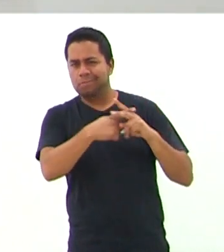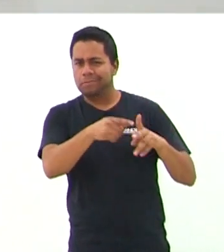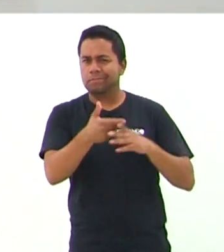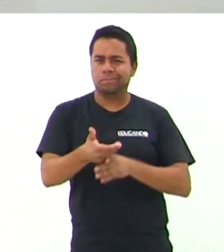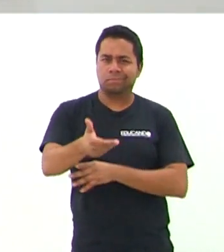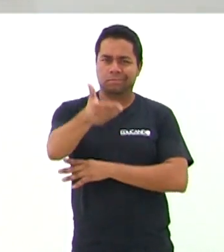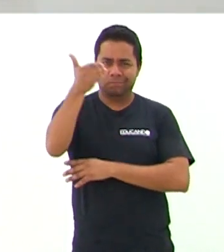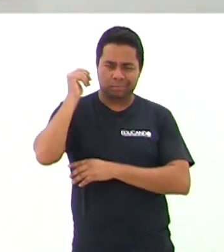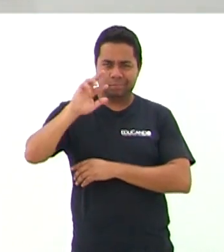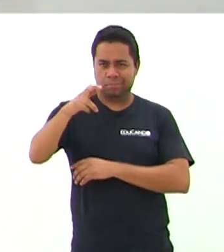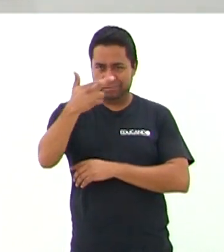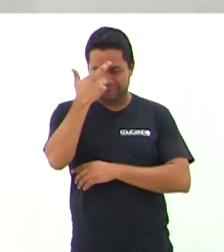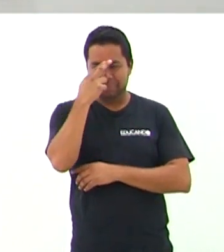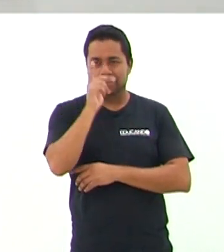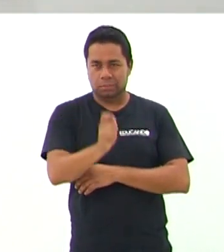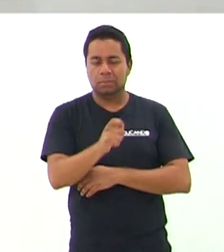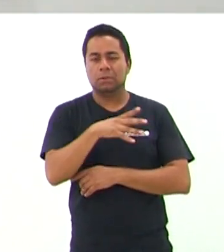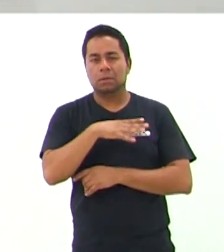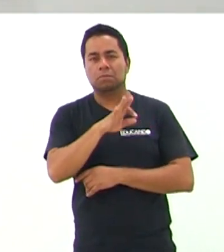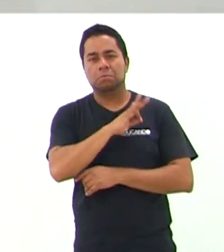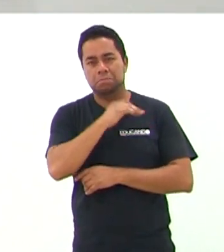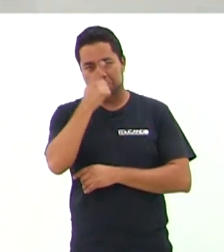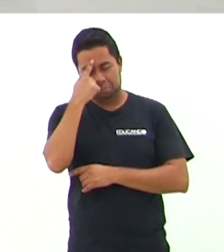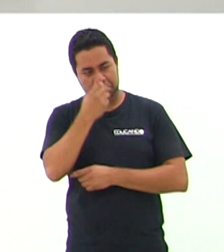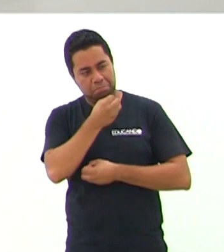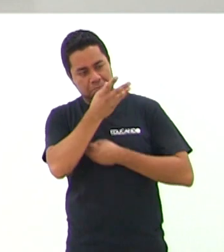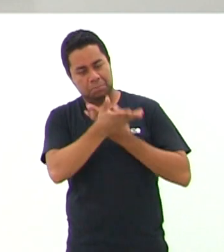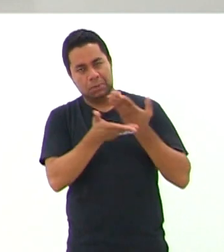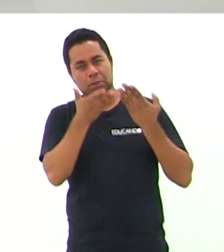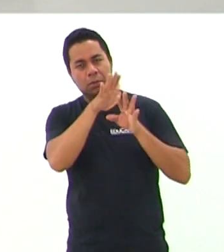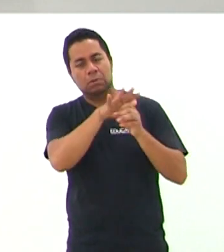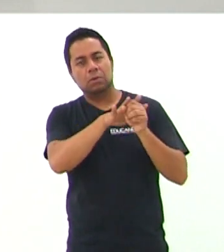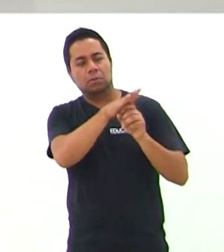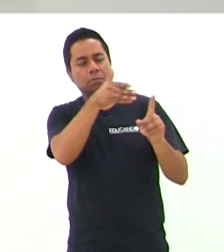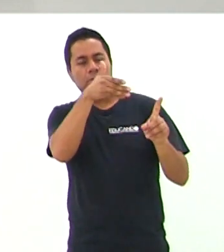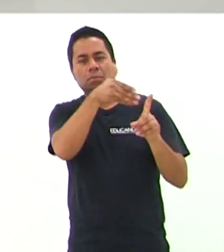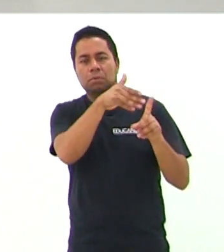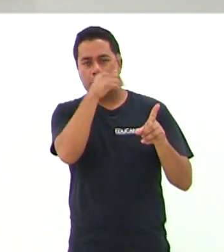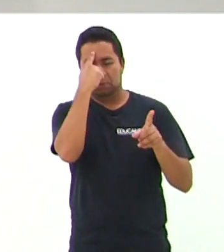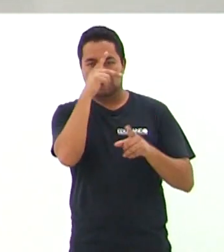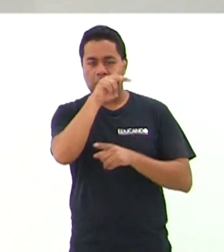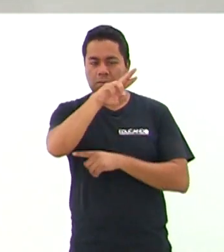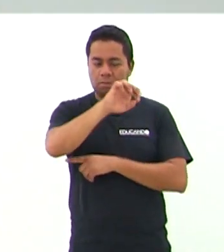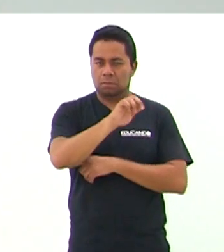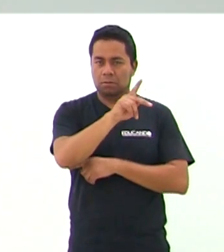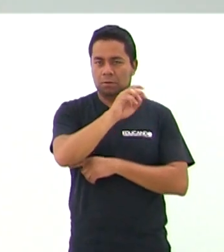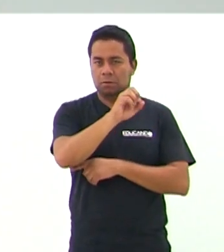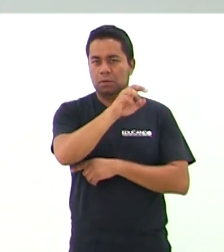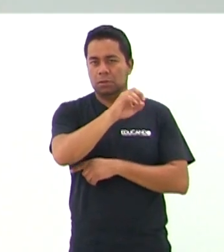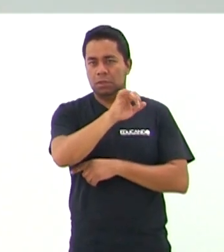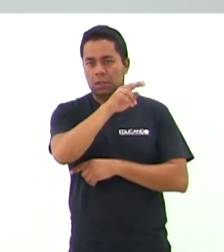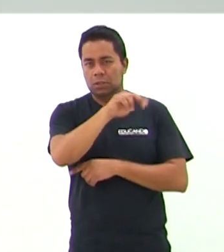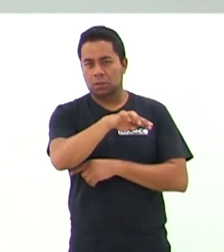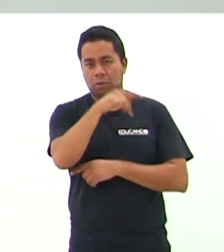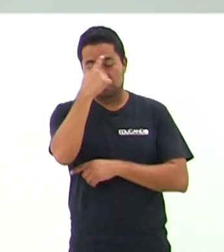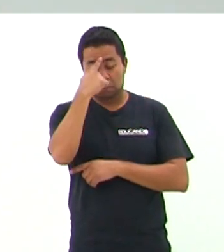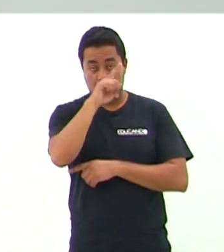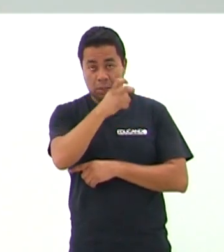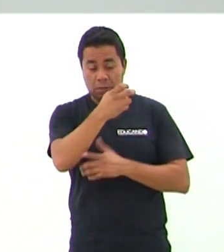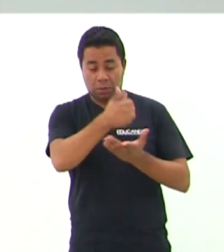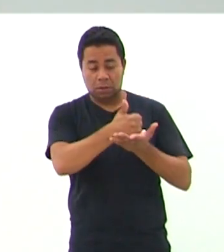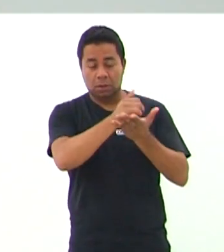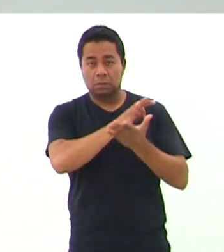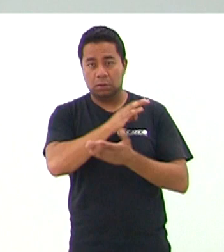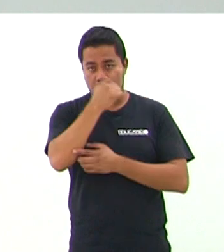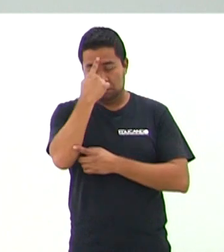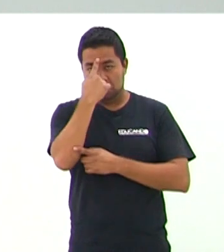ciclo escolar, que nos va a permitir hacer referencia de reconocer cuáles son las preposiciones que integran o que nos van a ayudar